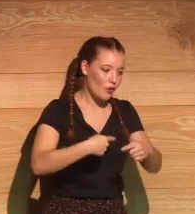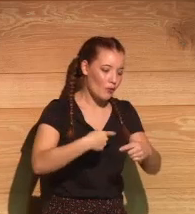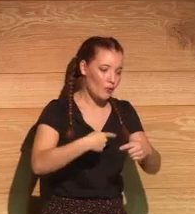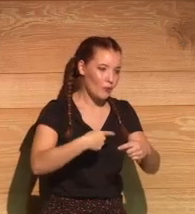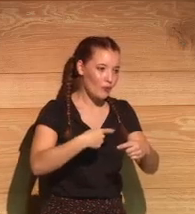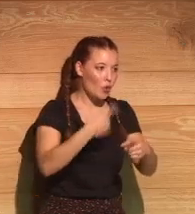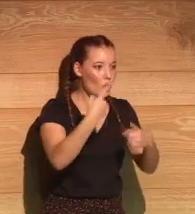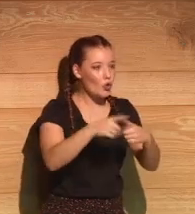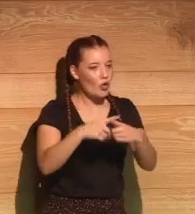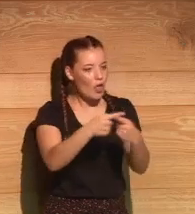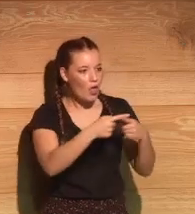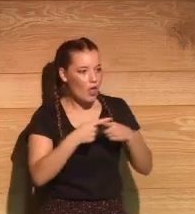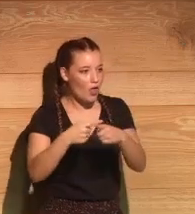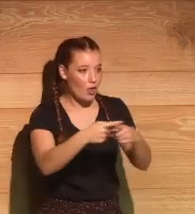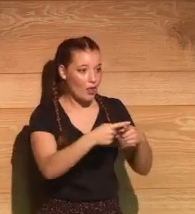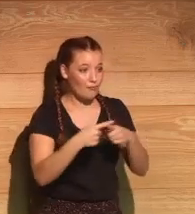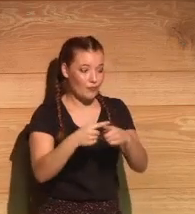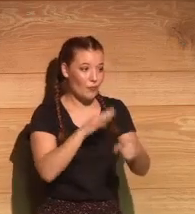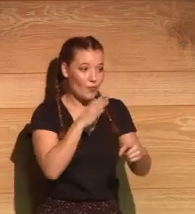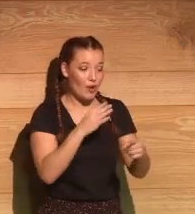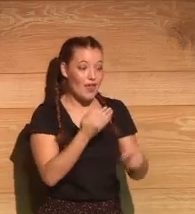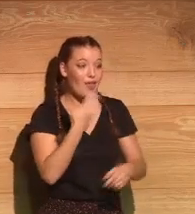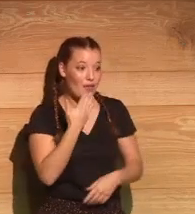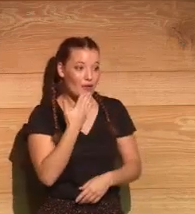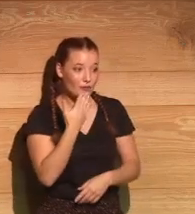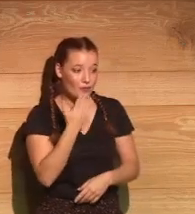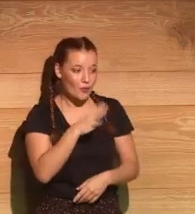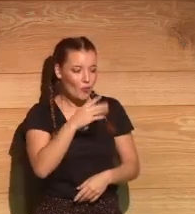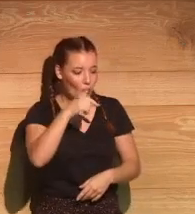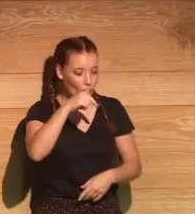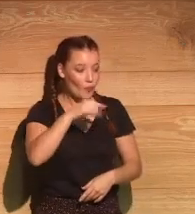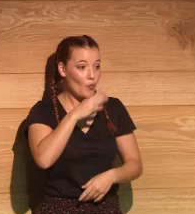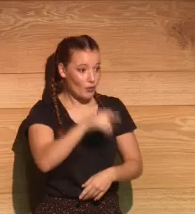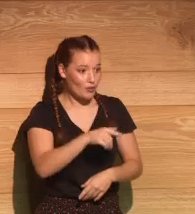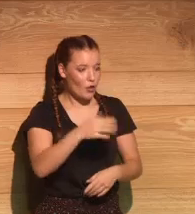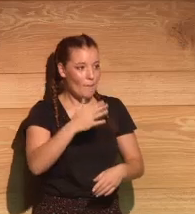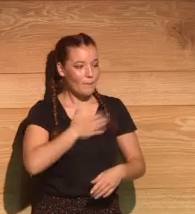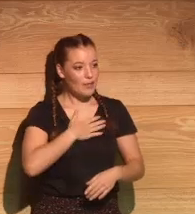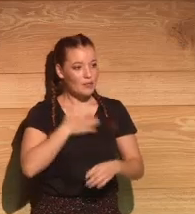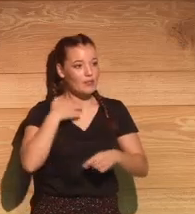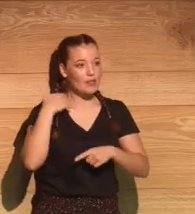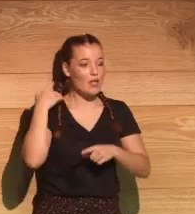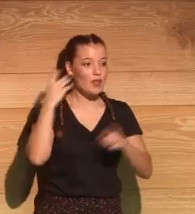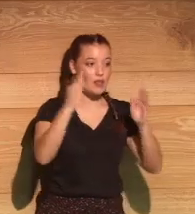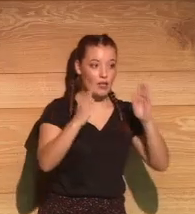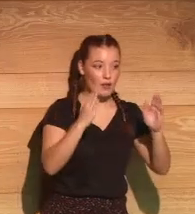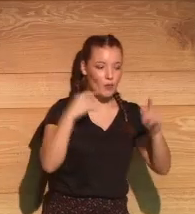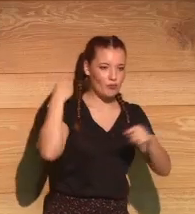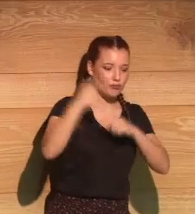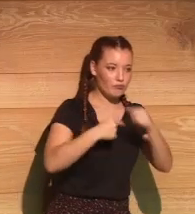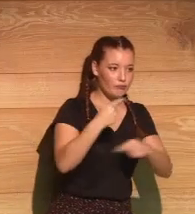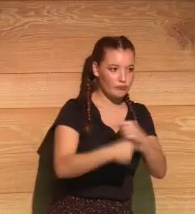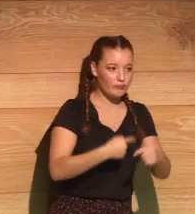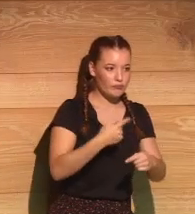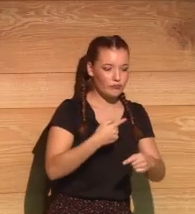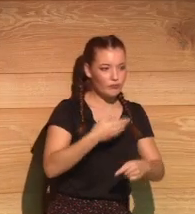con esa edad, por eso hablamos a veces de en mis tiempos como si estos no lo fueran, o sea, venimos a redundar en eso, ¿no? Tú,